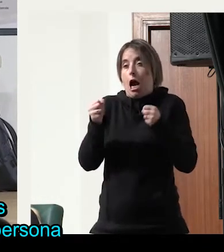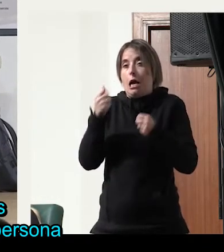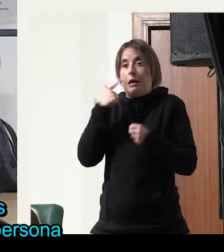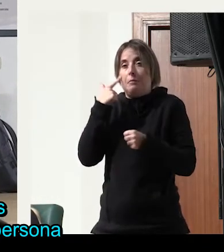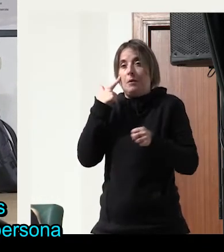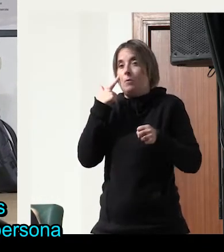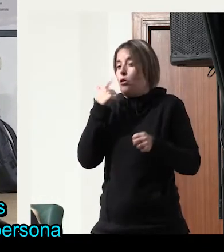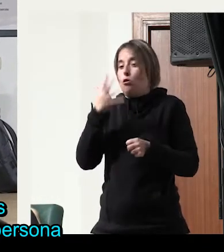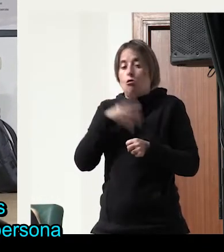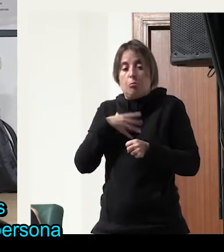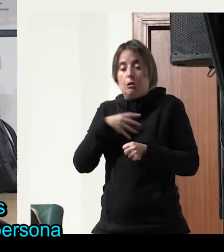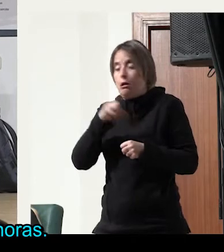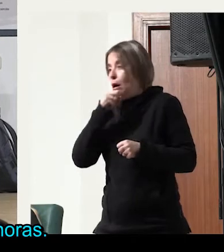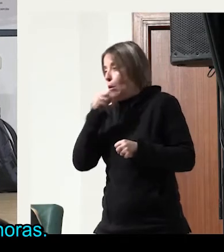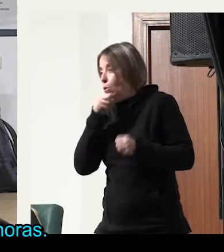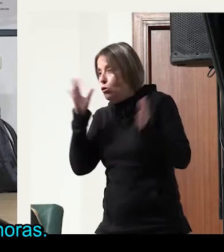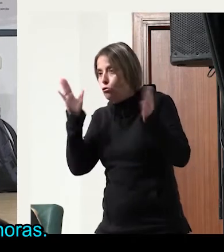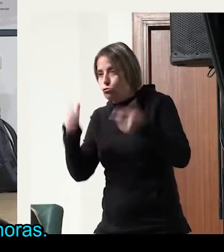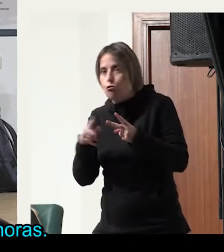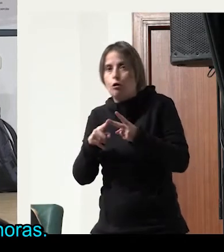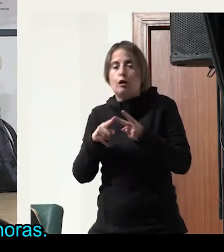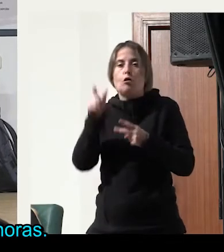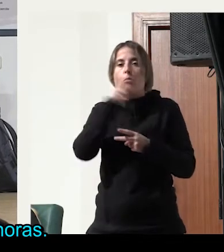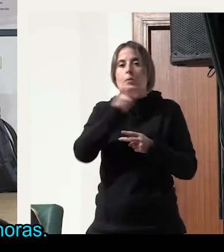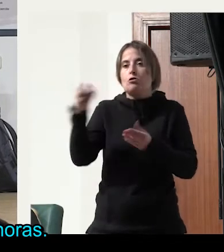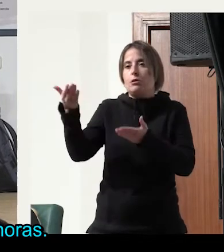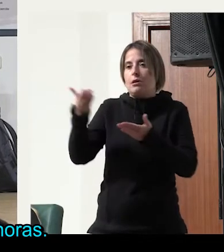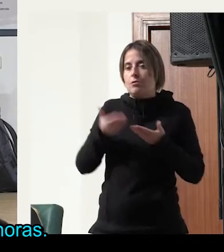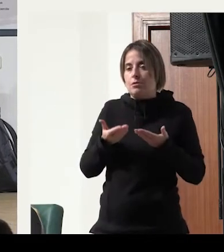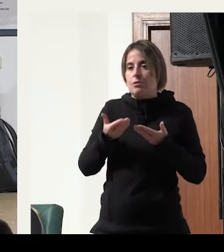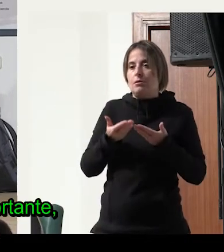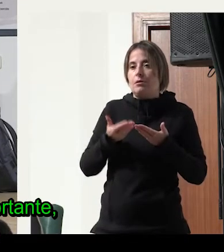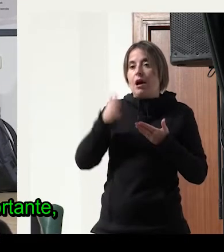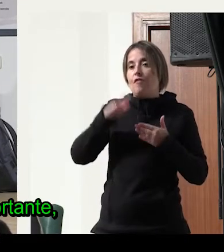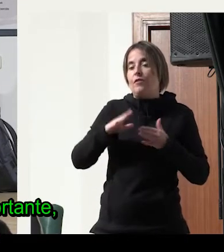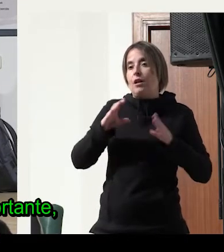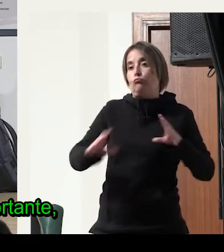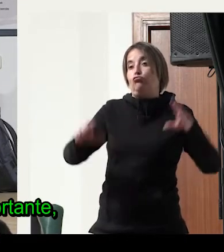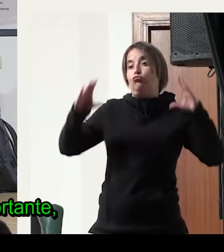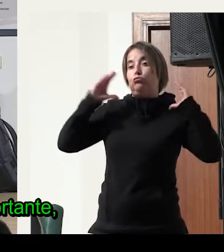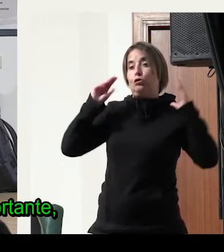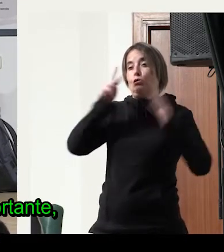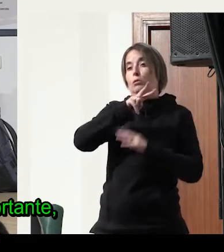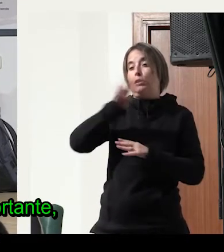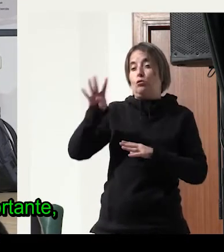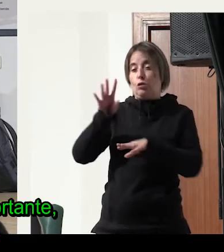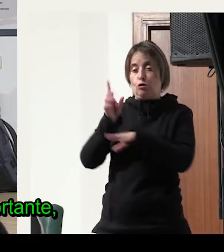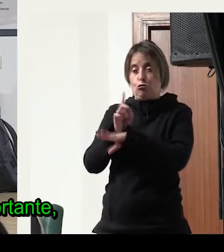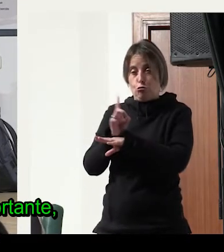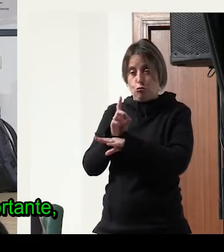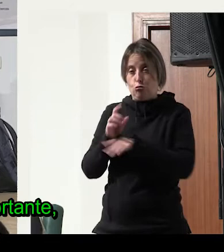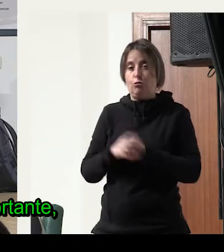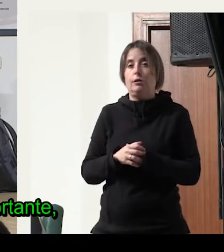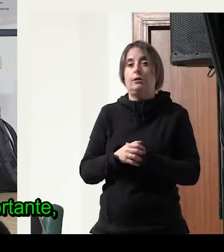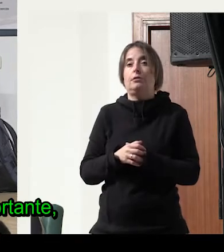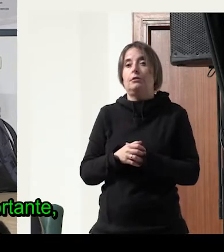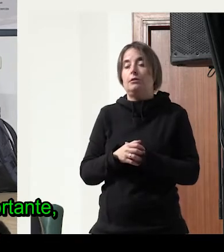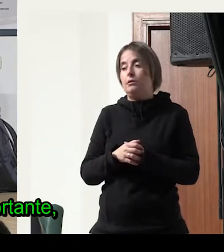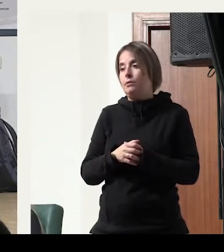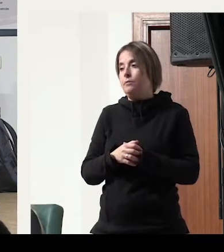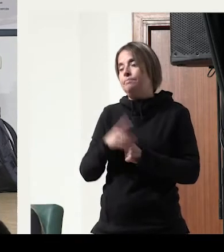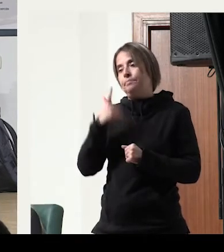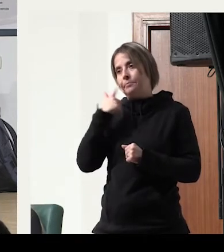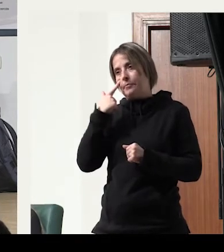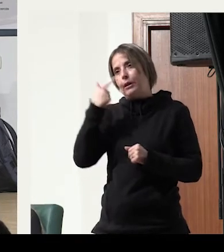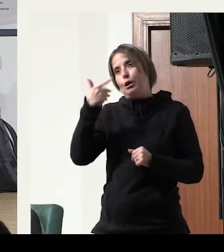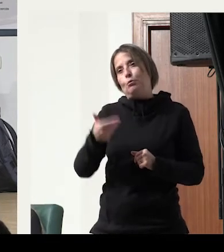unos abuelos, de que haya otra persona que te eche una manita, son 24 horas. Yo creo que también claro. Es muy importante, antes estábamos hablando,